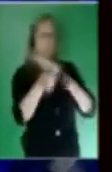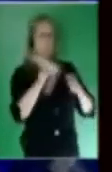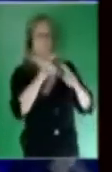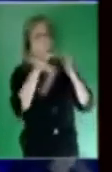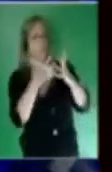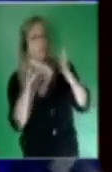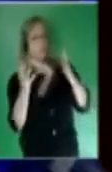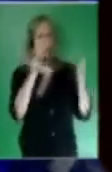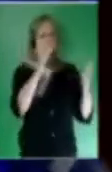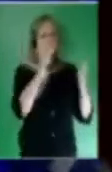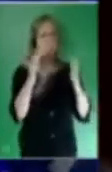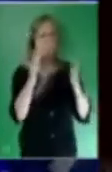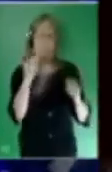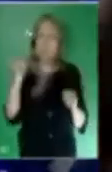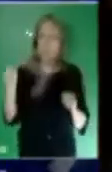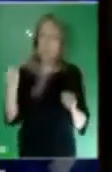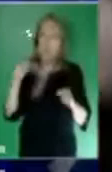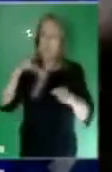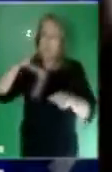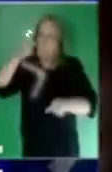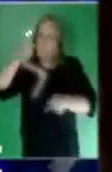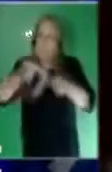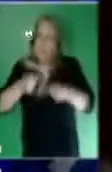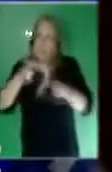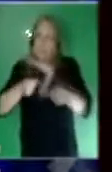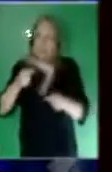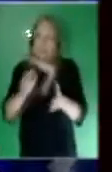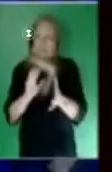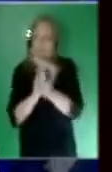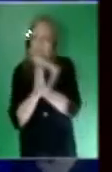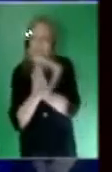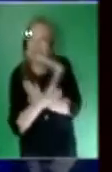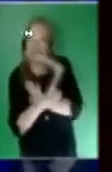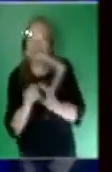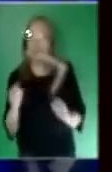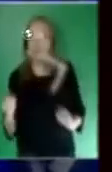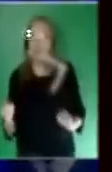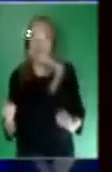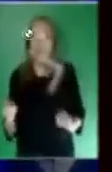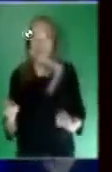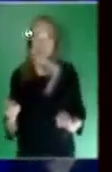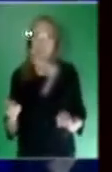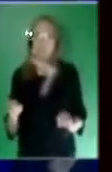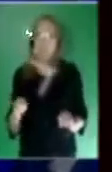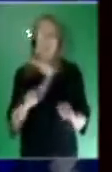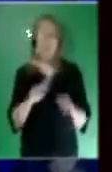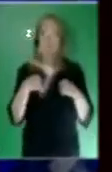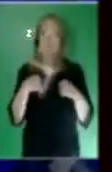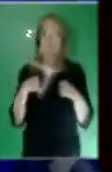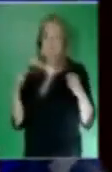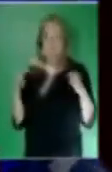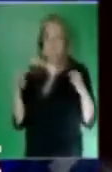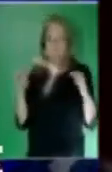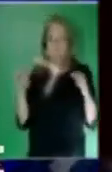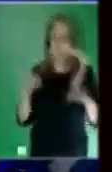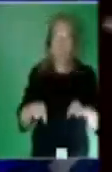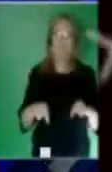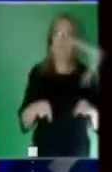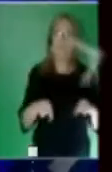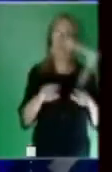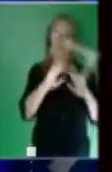Porque no venimos al planeta para desarrollarnos en términos generales. Venimos a la vida intentando